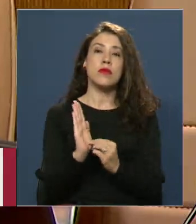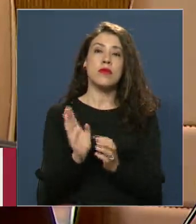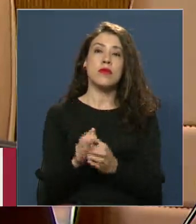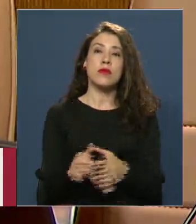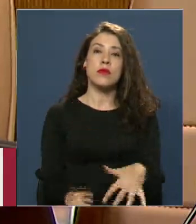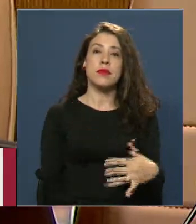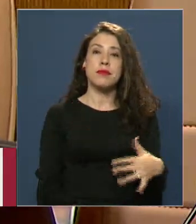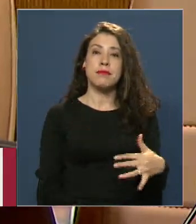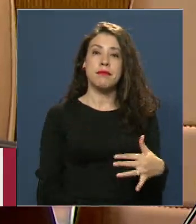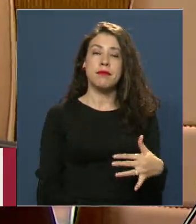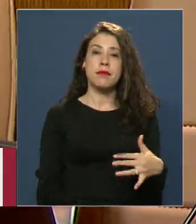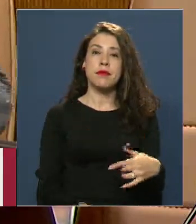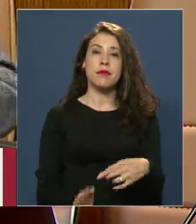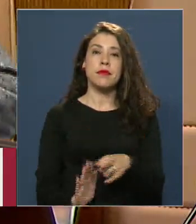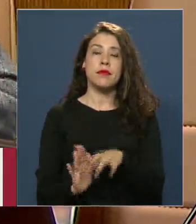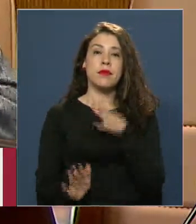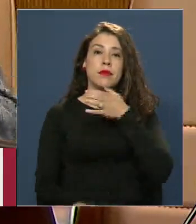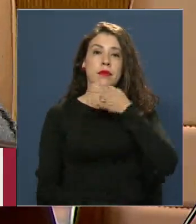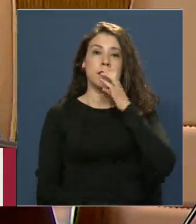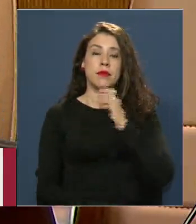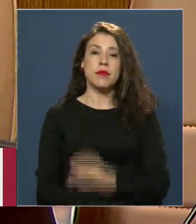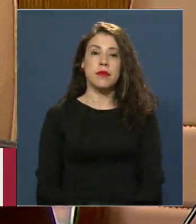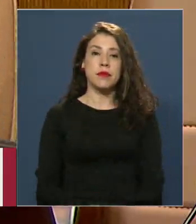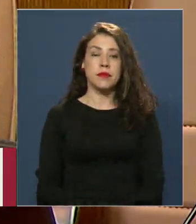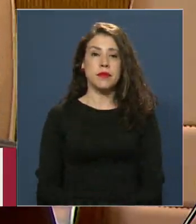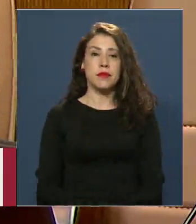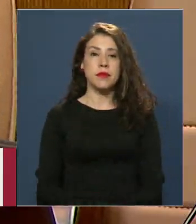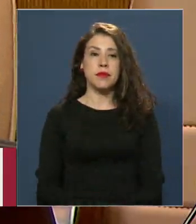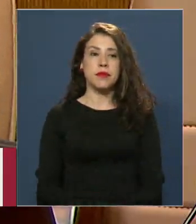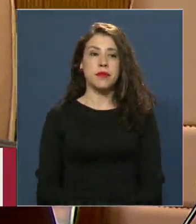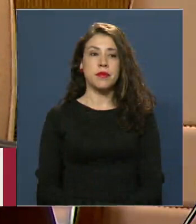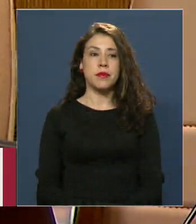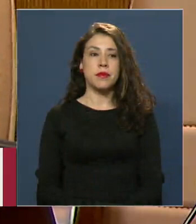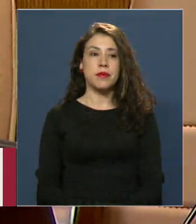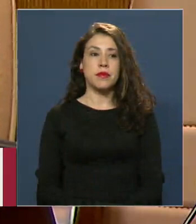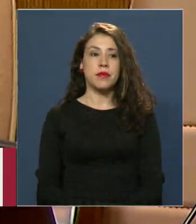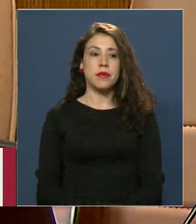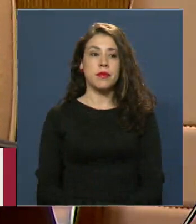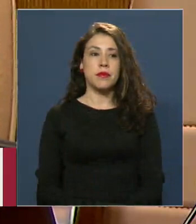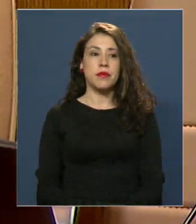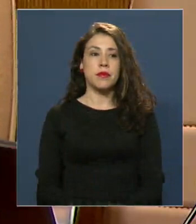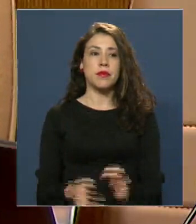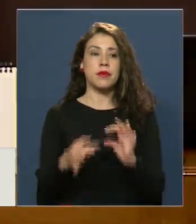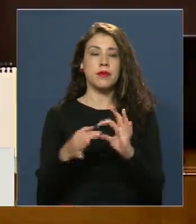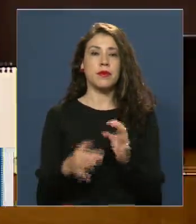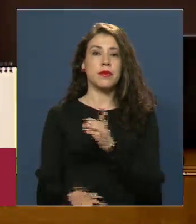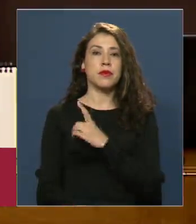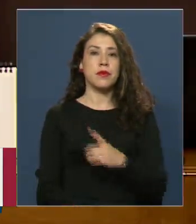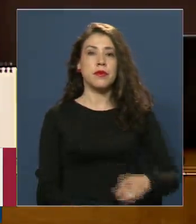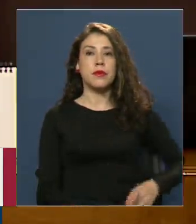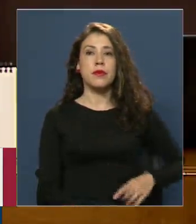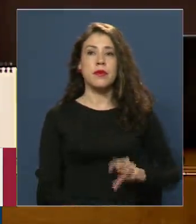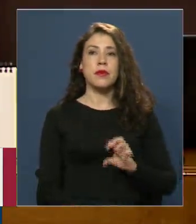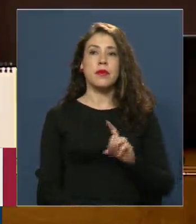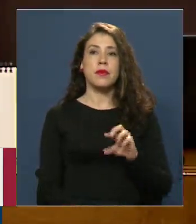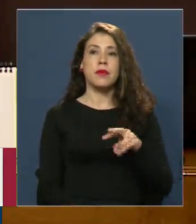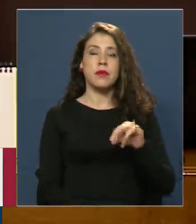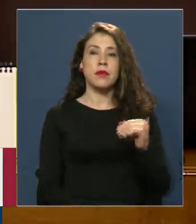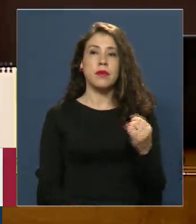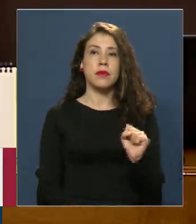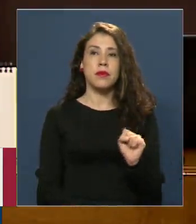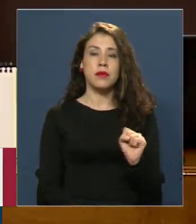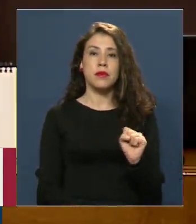tan importante en dicho proyecto de agua potable rural. He dicho, presidente. Muchas gracias, diputado Fidel Espinosa. Se